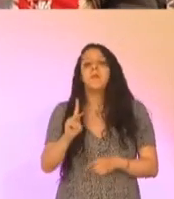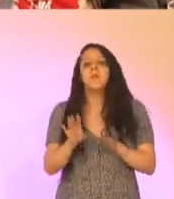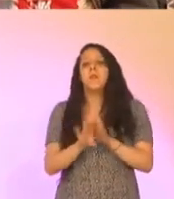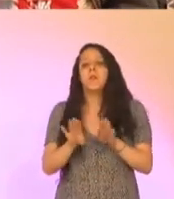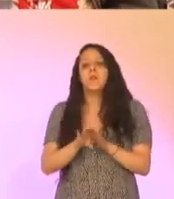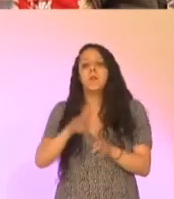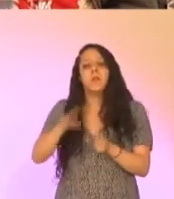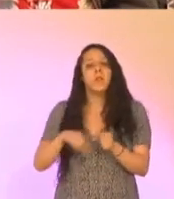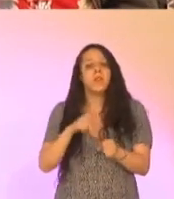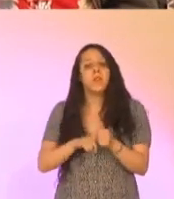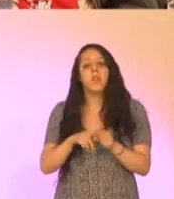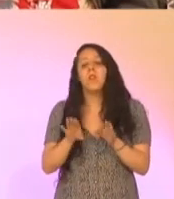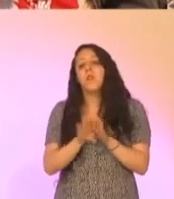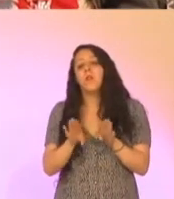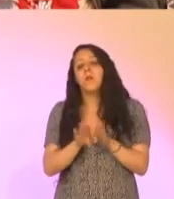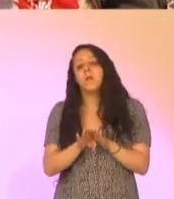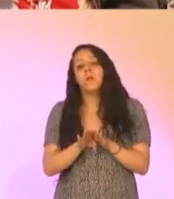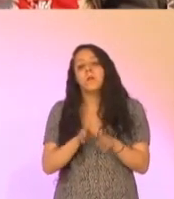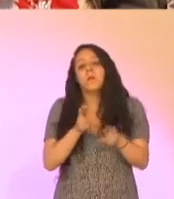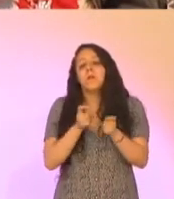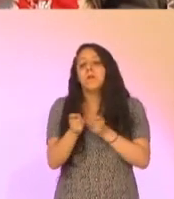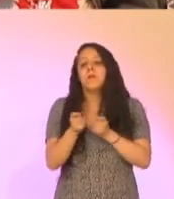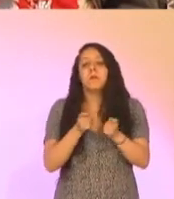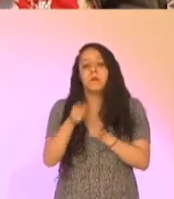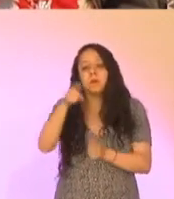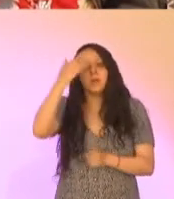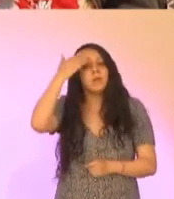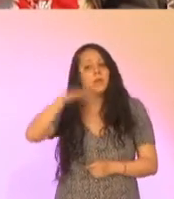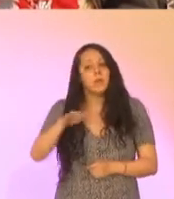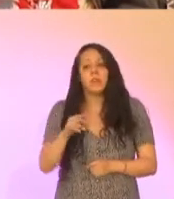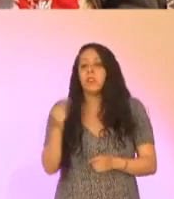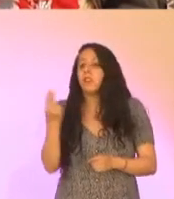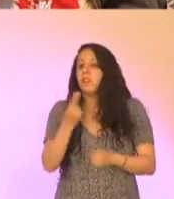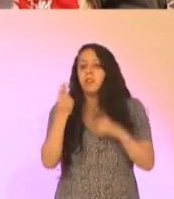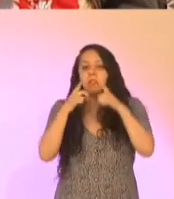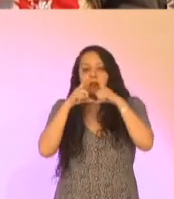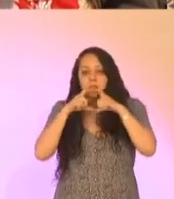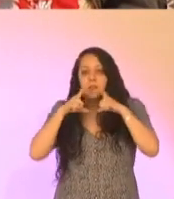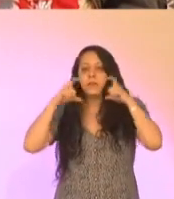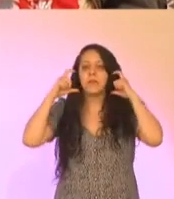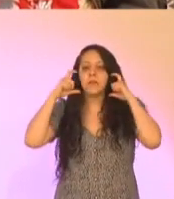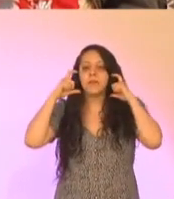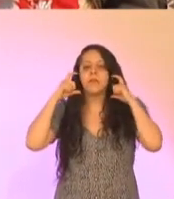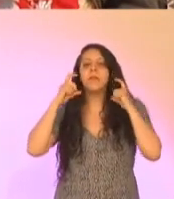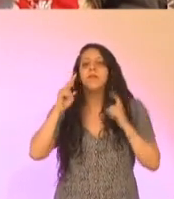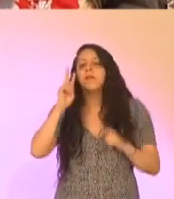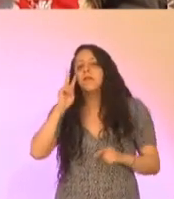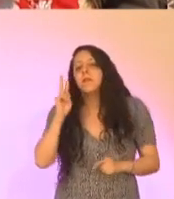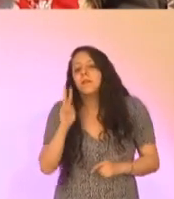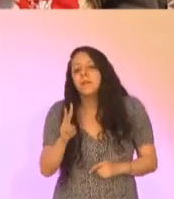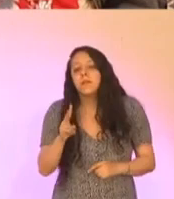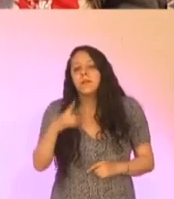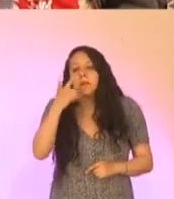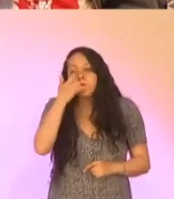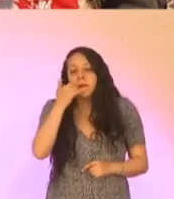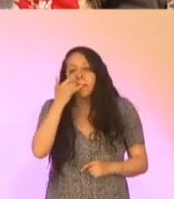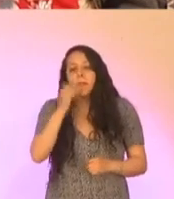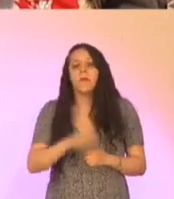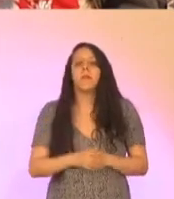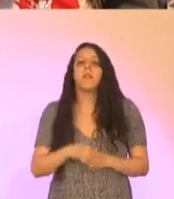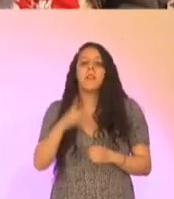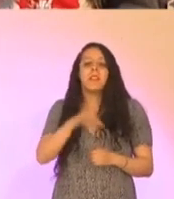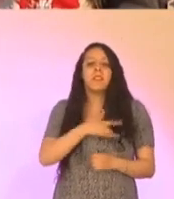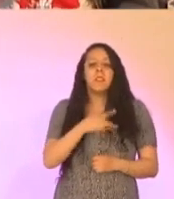forzada con el cubrebocas un poco extraña no los monos ya ya pican de